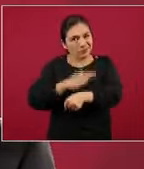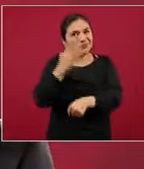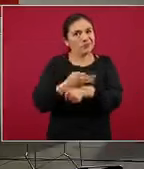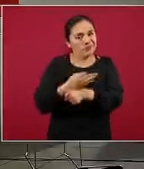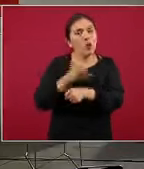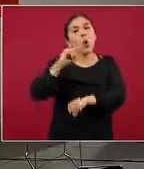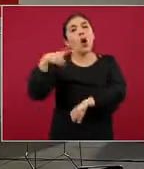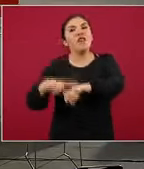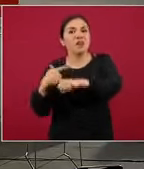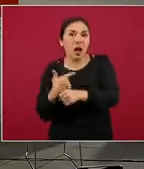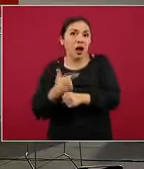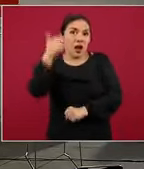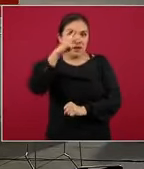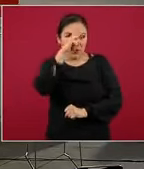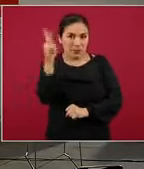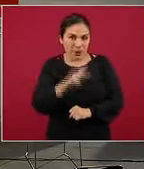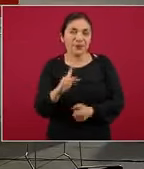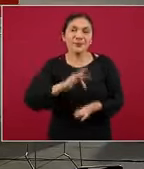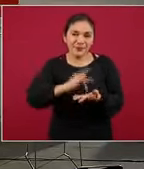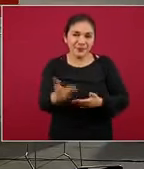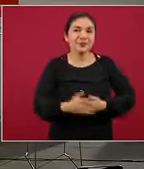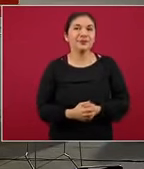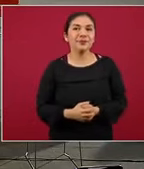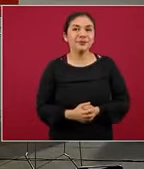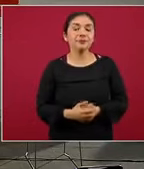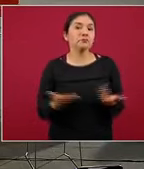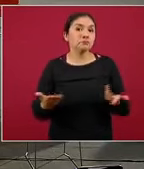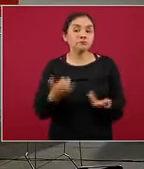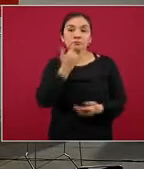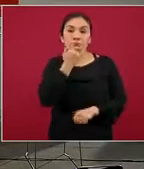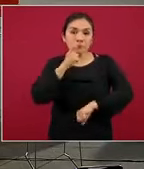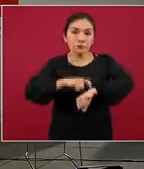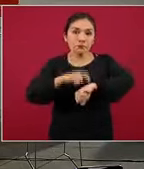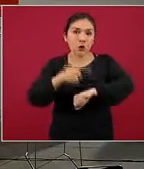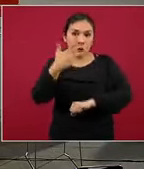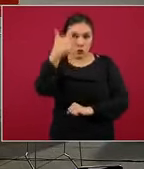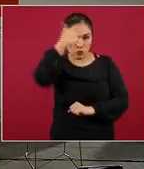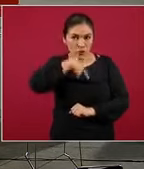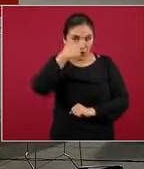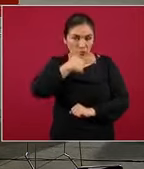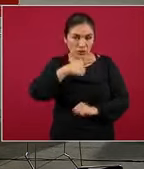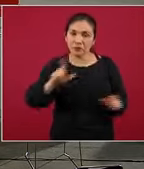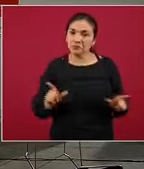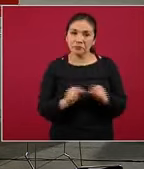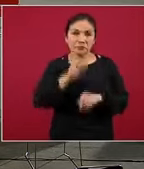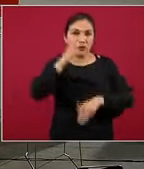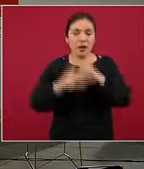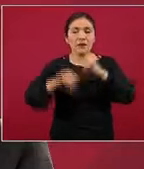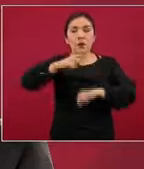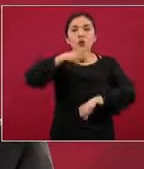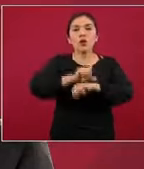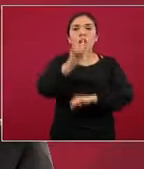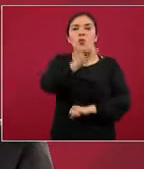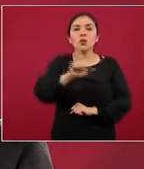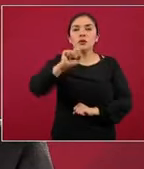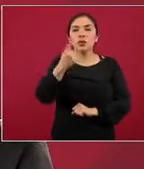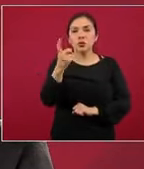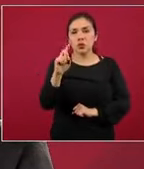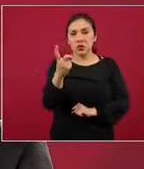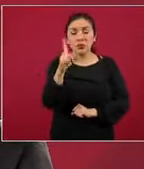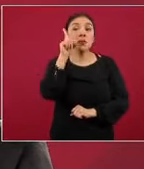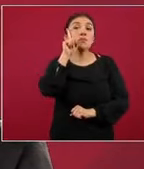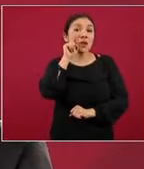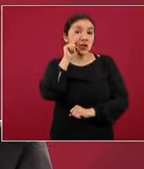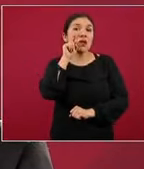grave. Muchas gracias. Pues son las 20 horas y aquí terminamos. Es lunes 21 de diciembre.